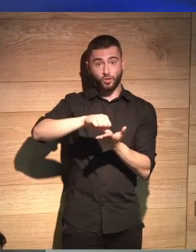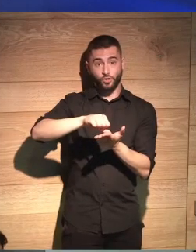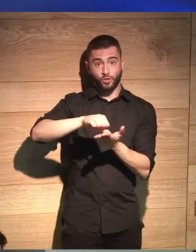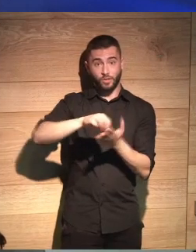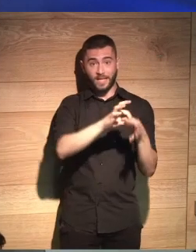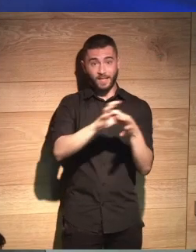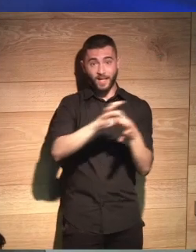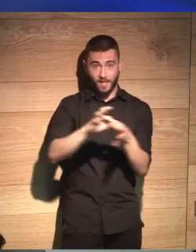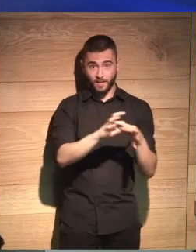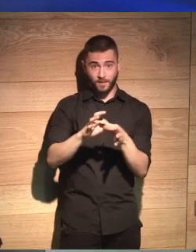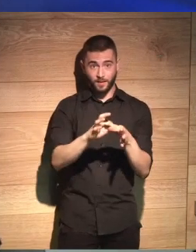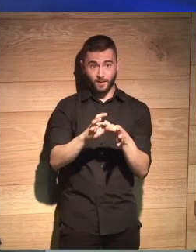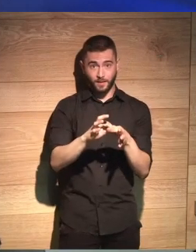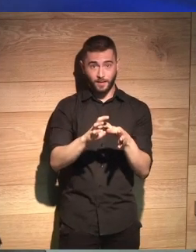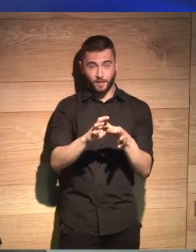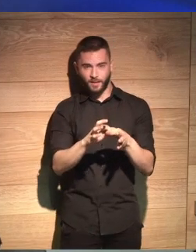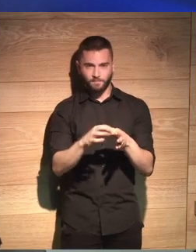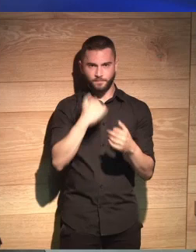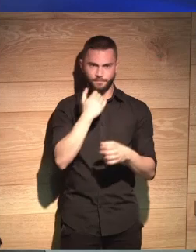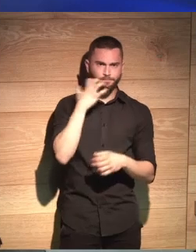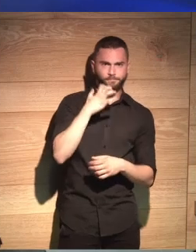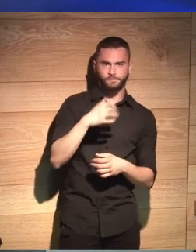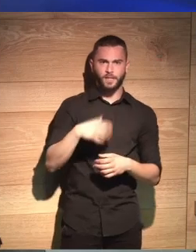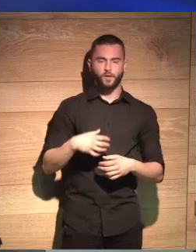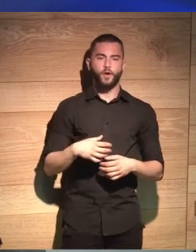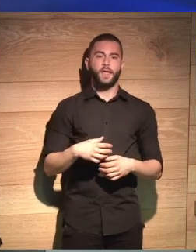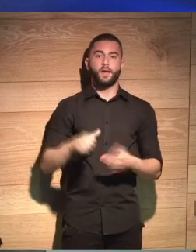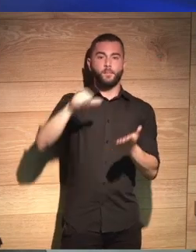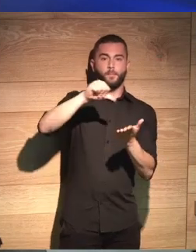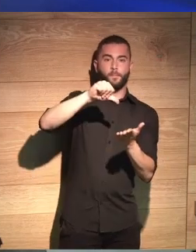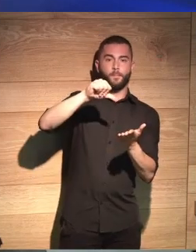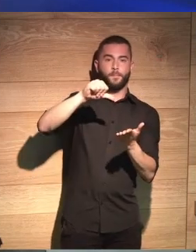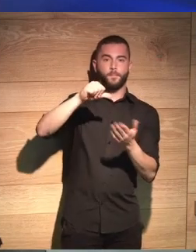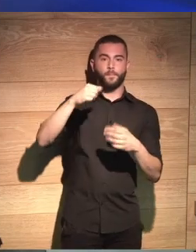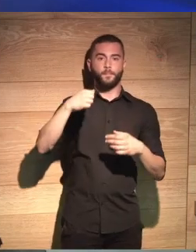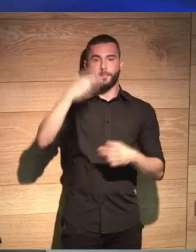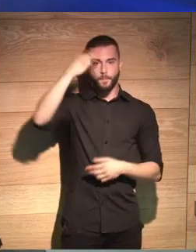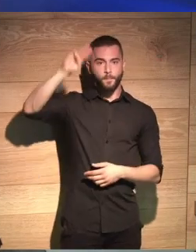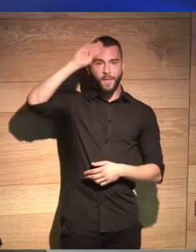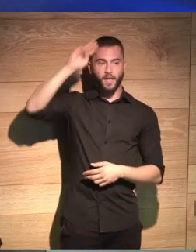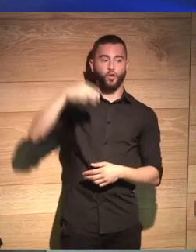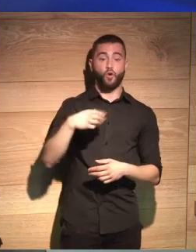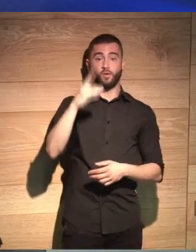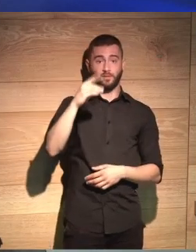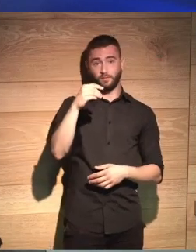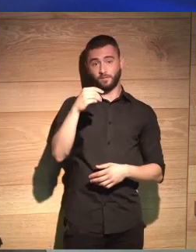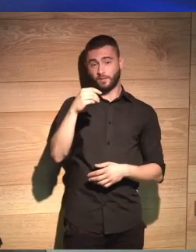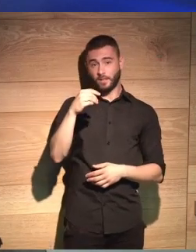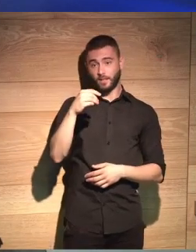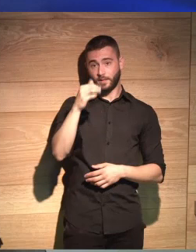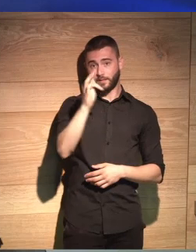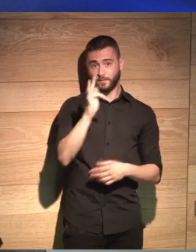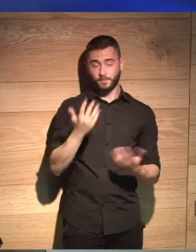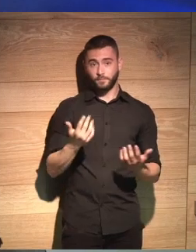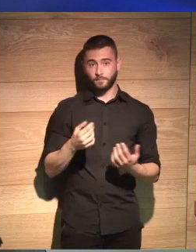que hay una paradoja, que México DF, la ciudad una de las ciudades, pero la ciudad a la que pertenece o ha